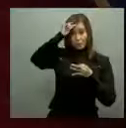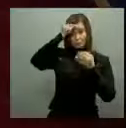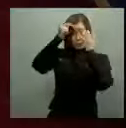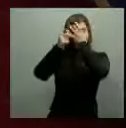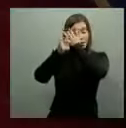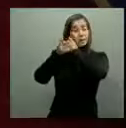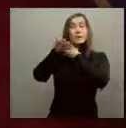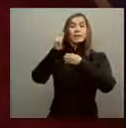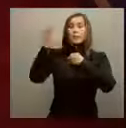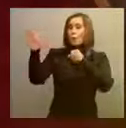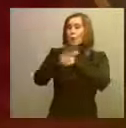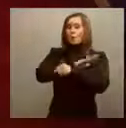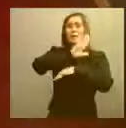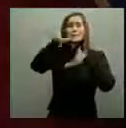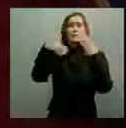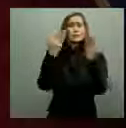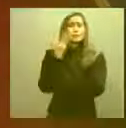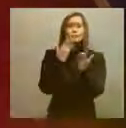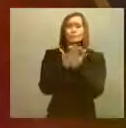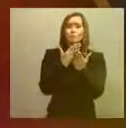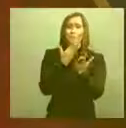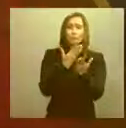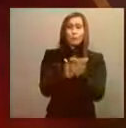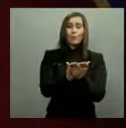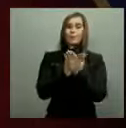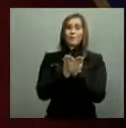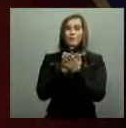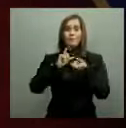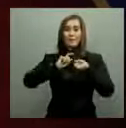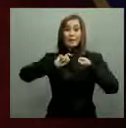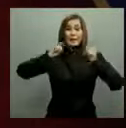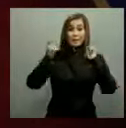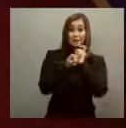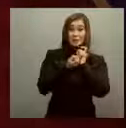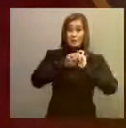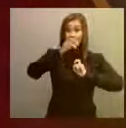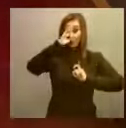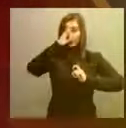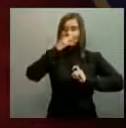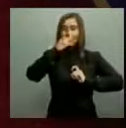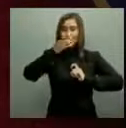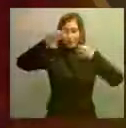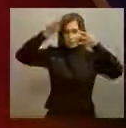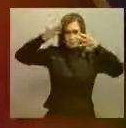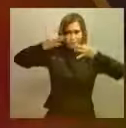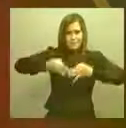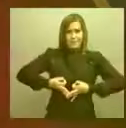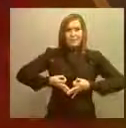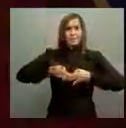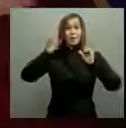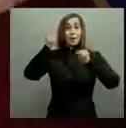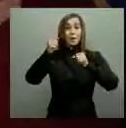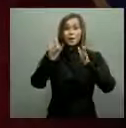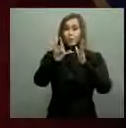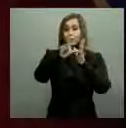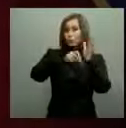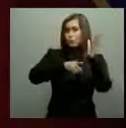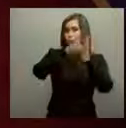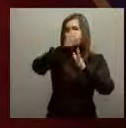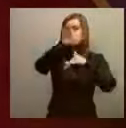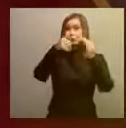completar todas las transformaciones democráticas para convertirnos en un país capaz de garantizar los derechos de todos